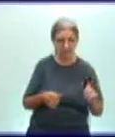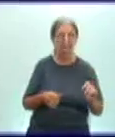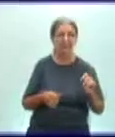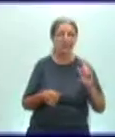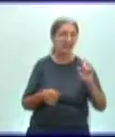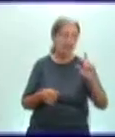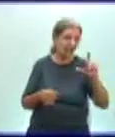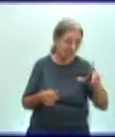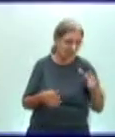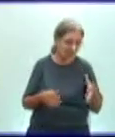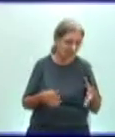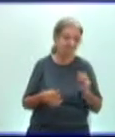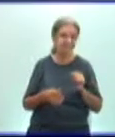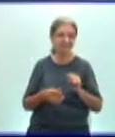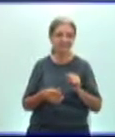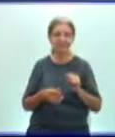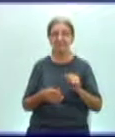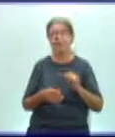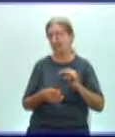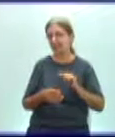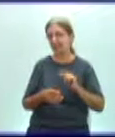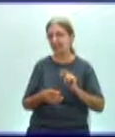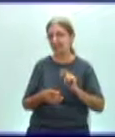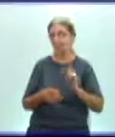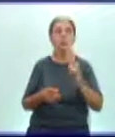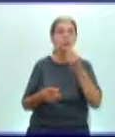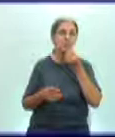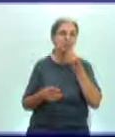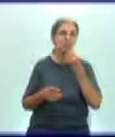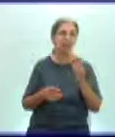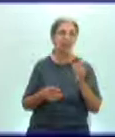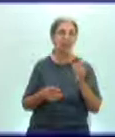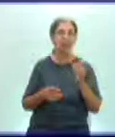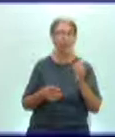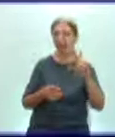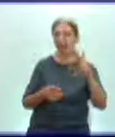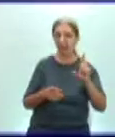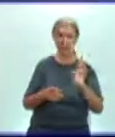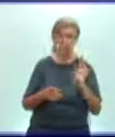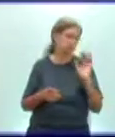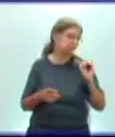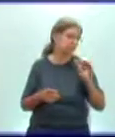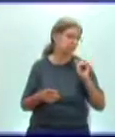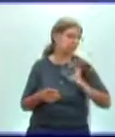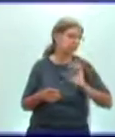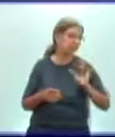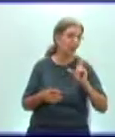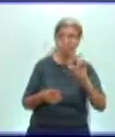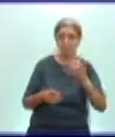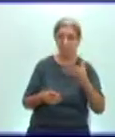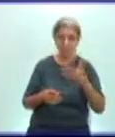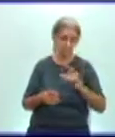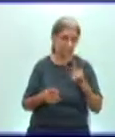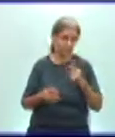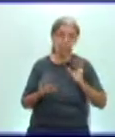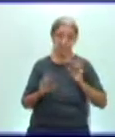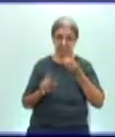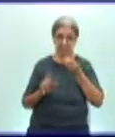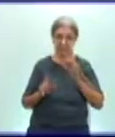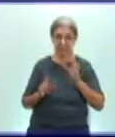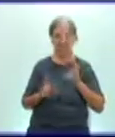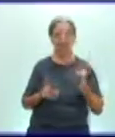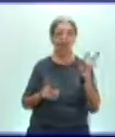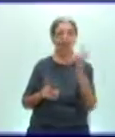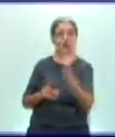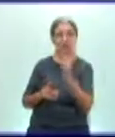extraer el núcleo acompañado del artículo o sin él, que está acompañado además por dos